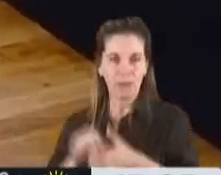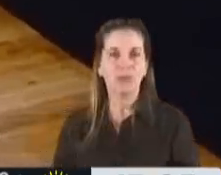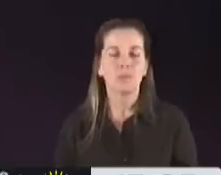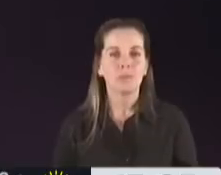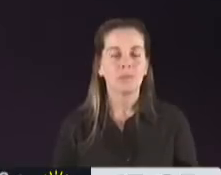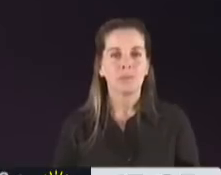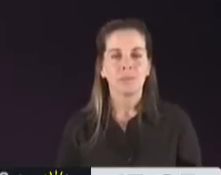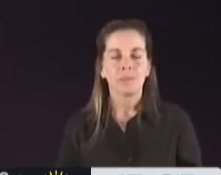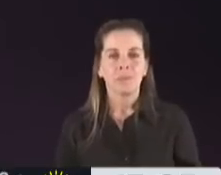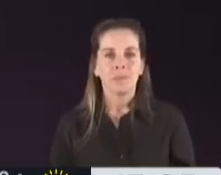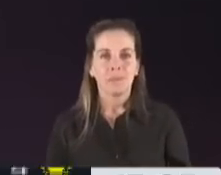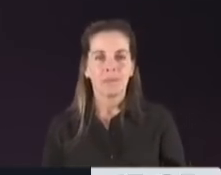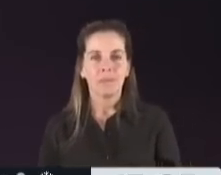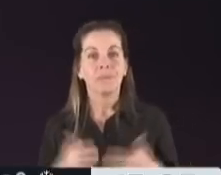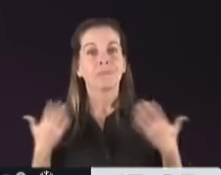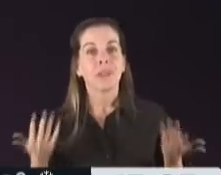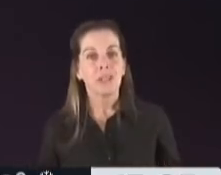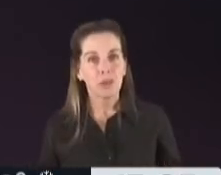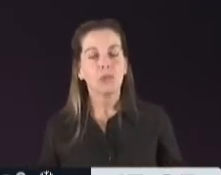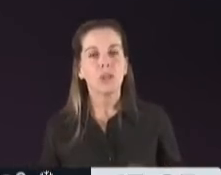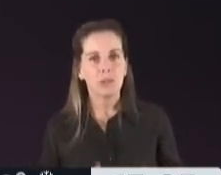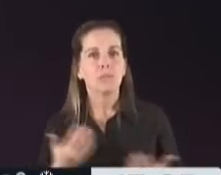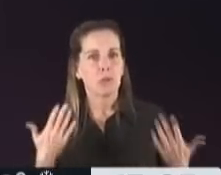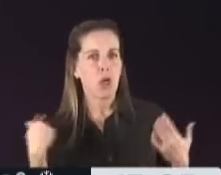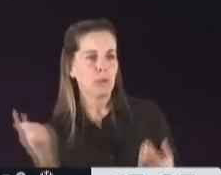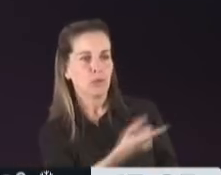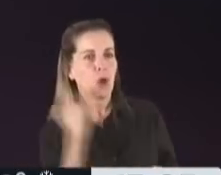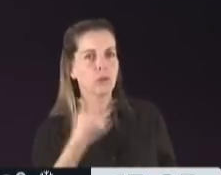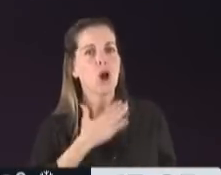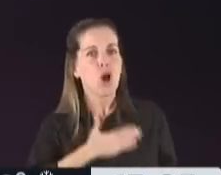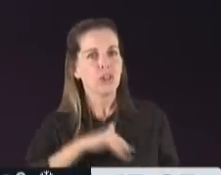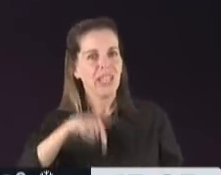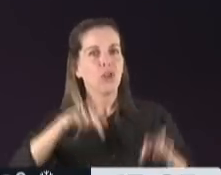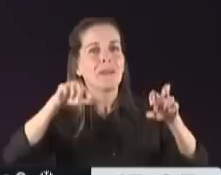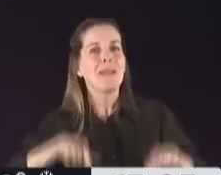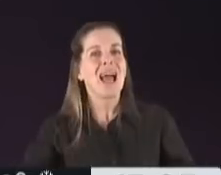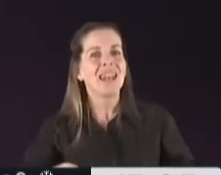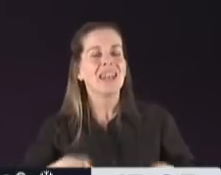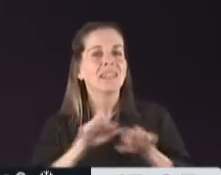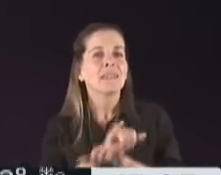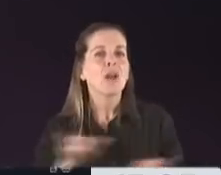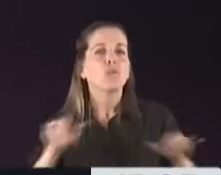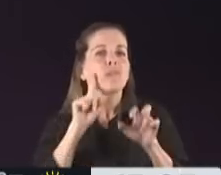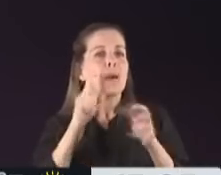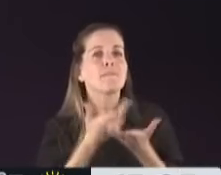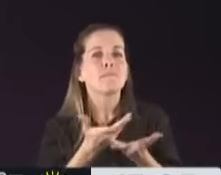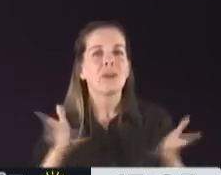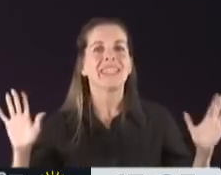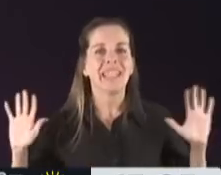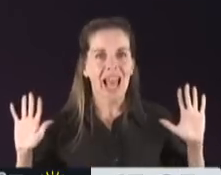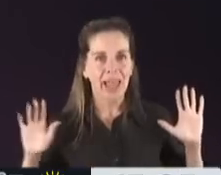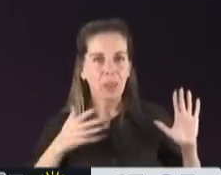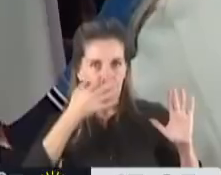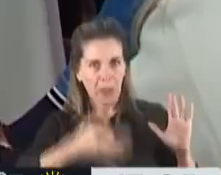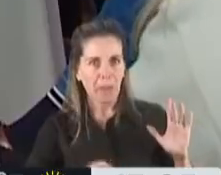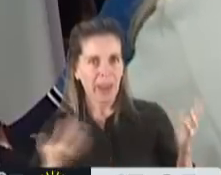Y entonces podemos estar muy contentos de lo que hoy estamos anunciando, de lo que hoy estamos mostrando. Porque es un logro del